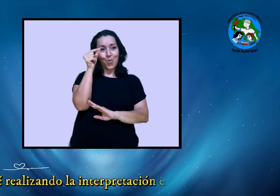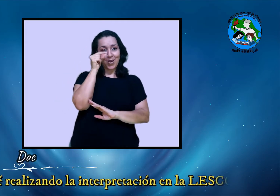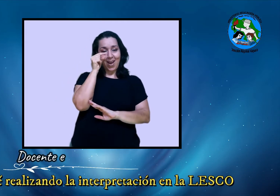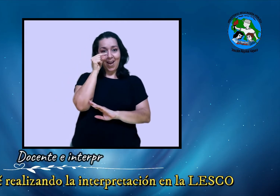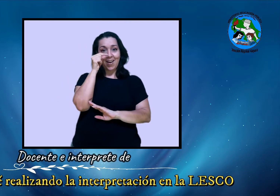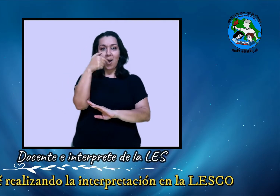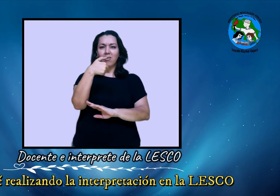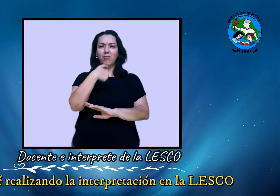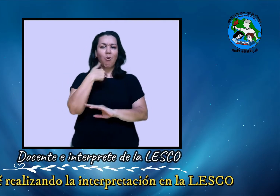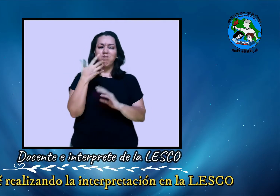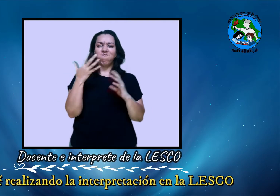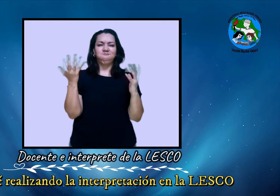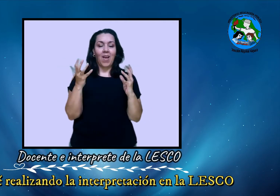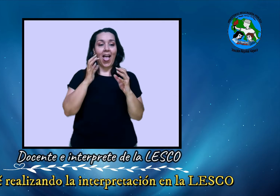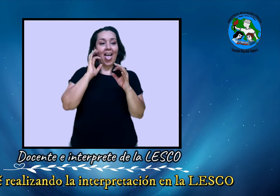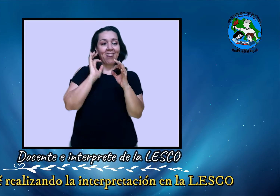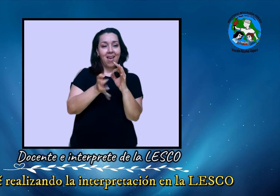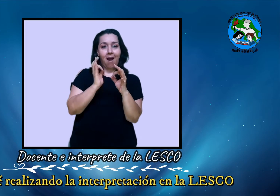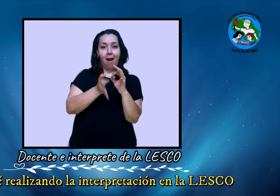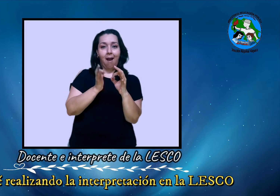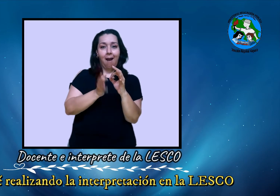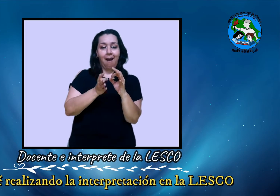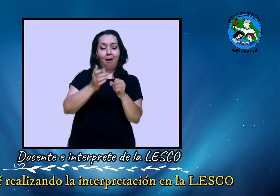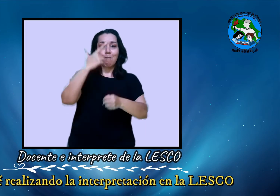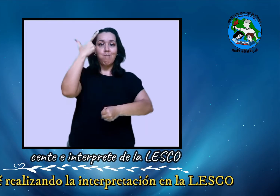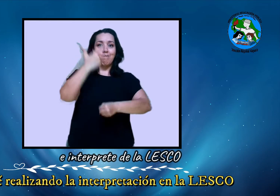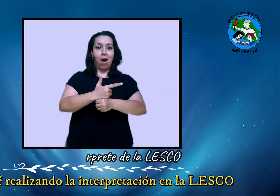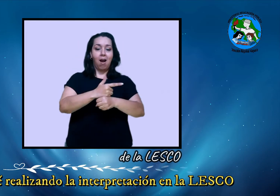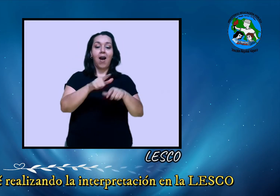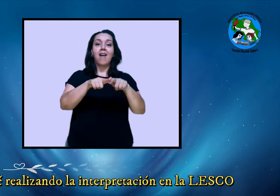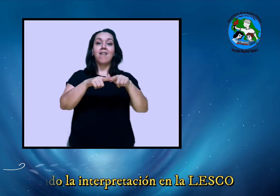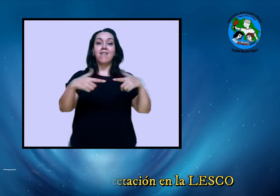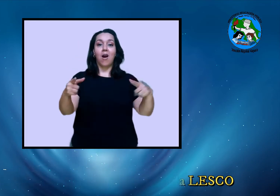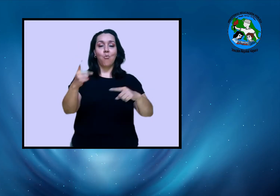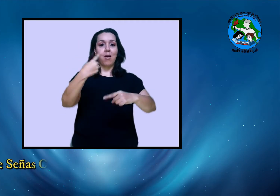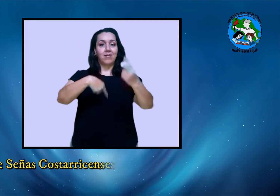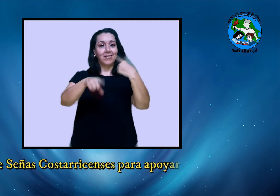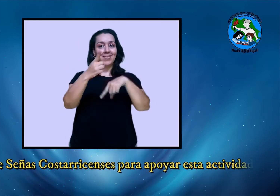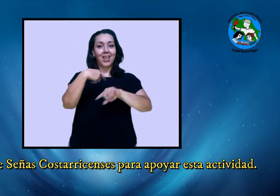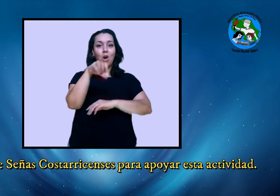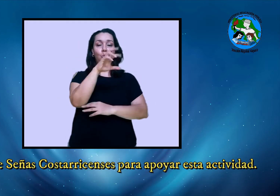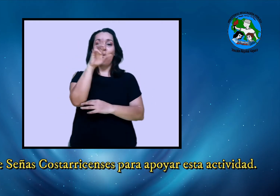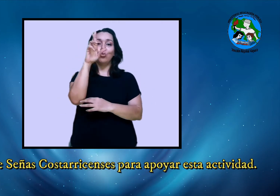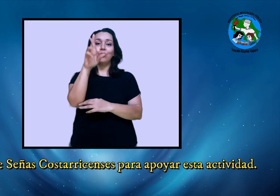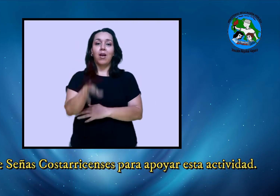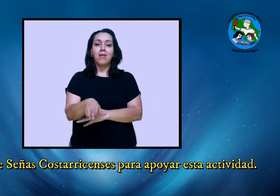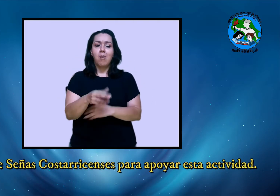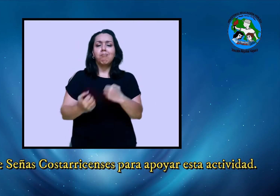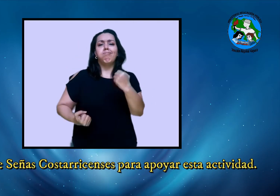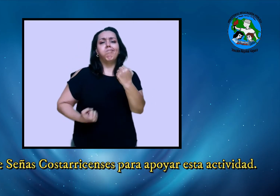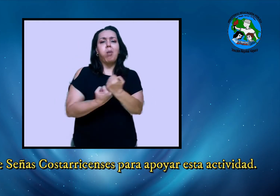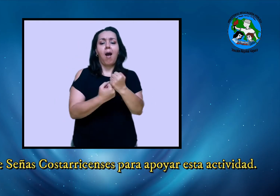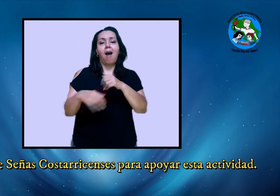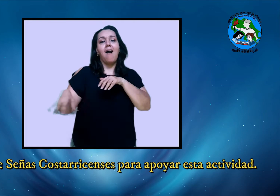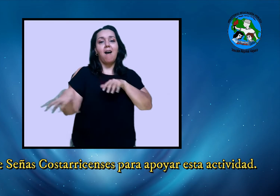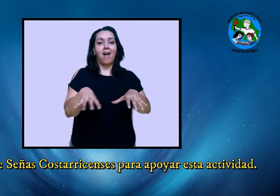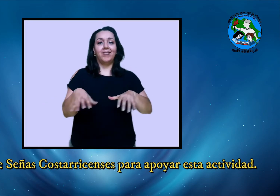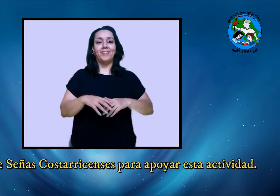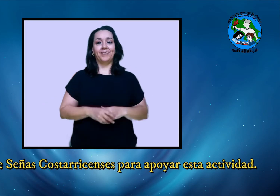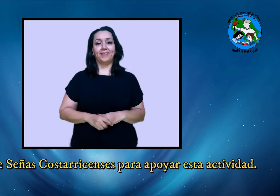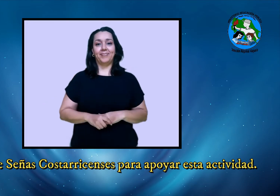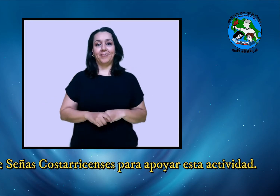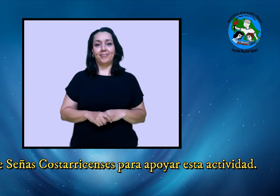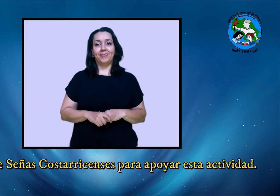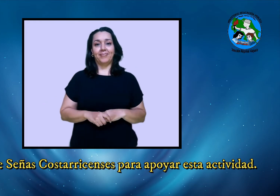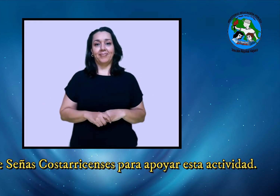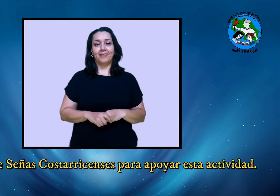Estaré realizando la interpretación en la LESCO, Lengua de Señas Costarricense, para apoyar esta